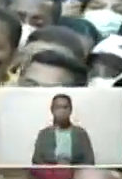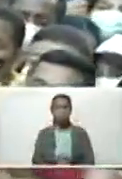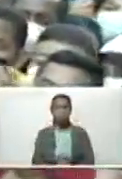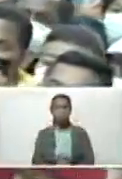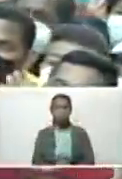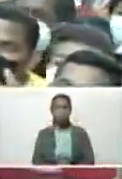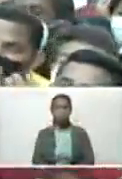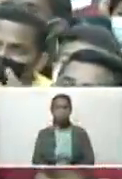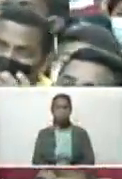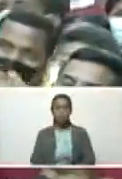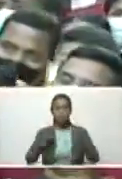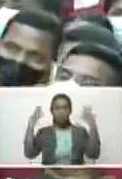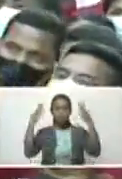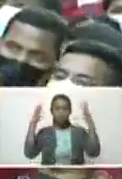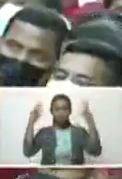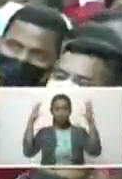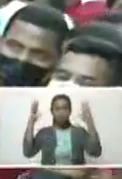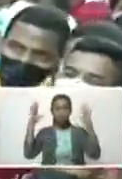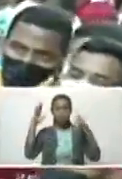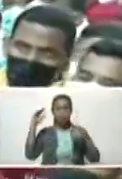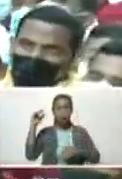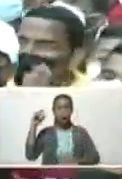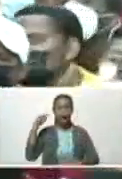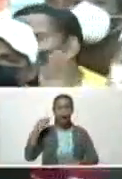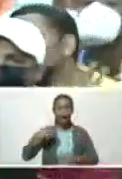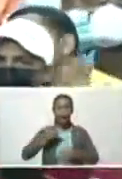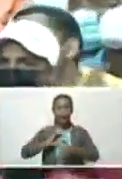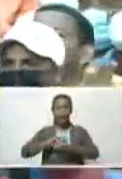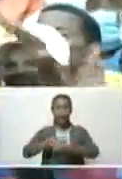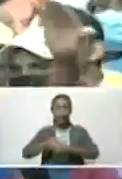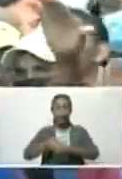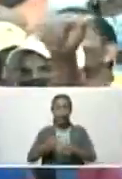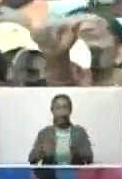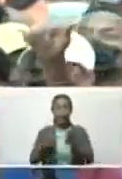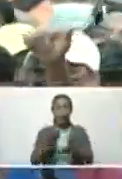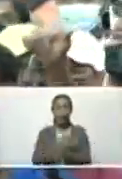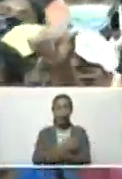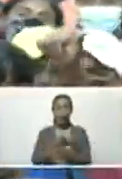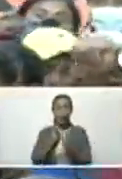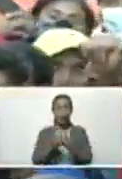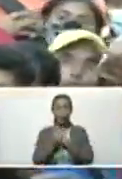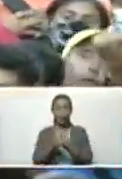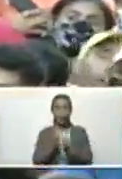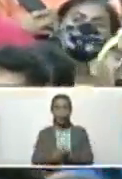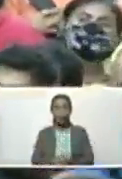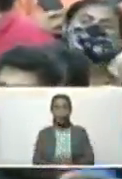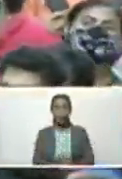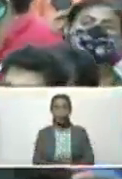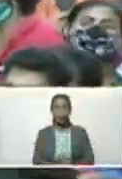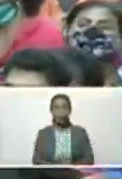Vamos a darle un aplauso a Héctor Rodríguez, que ganó los Juegos Deportivos.